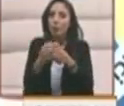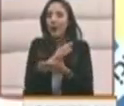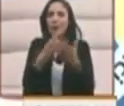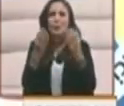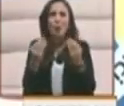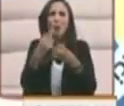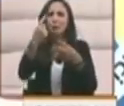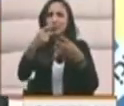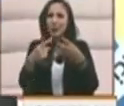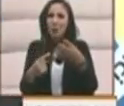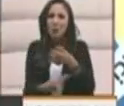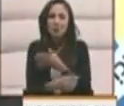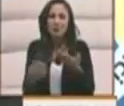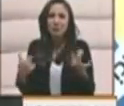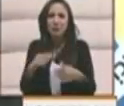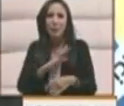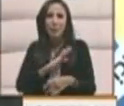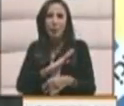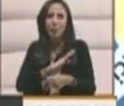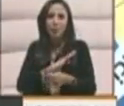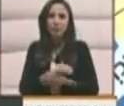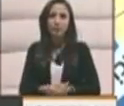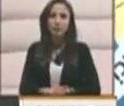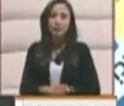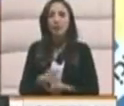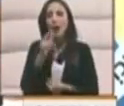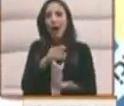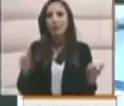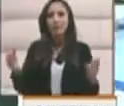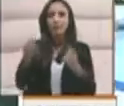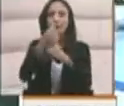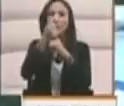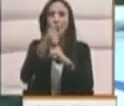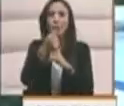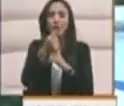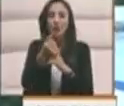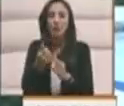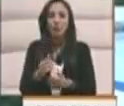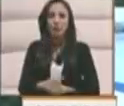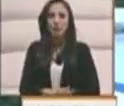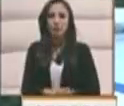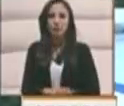propiedades. Se le ha incautado